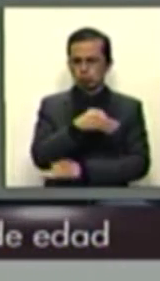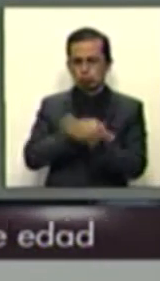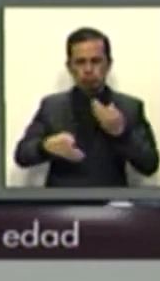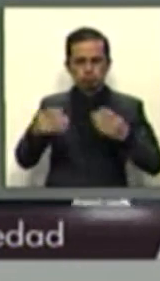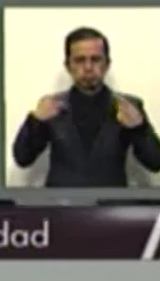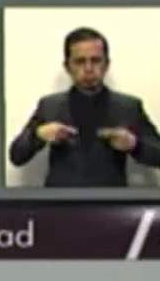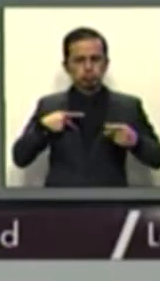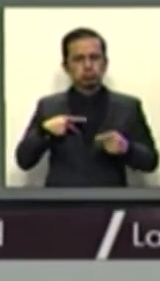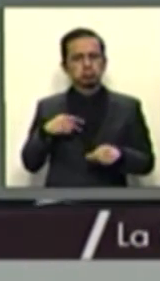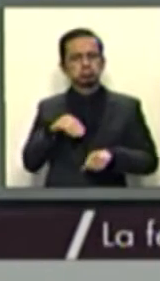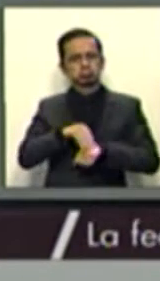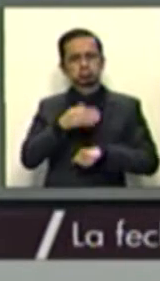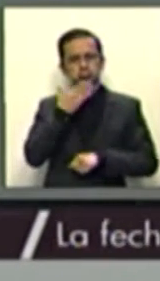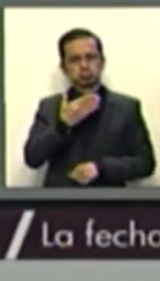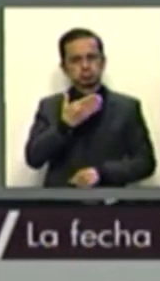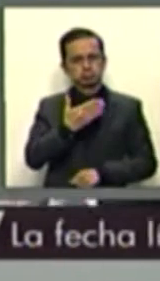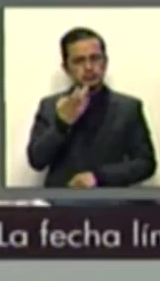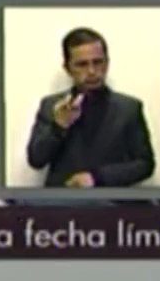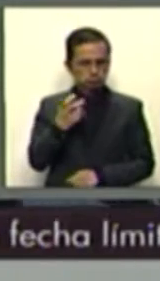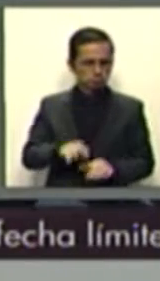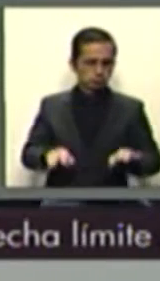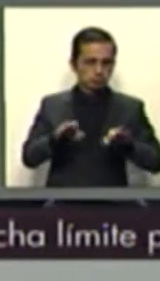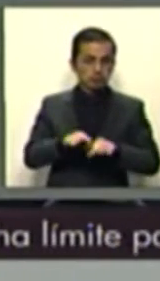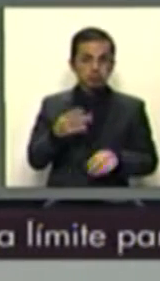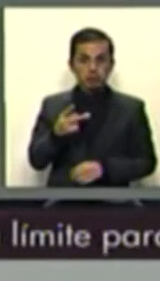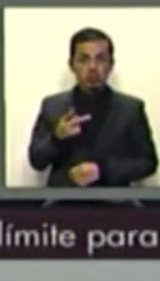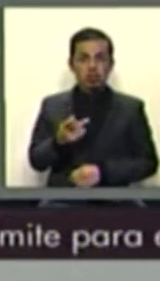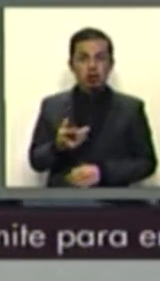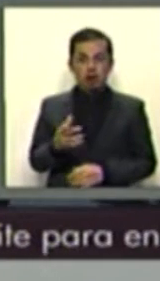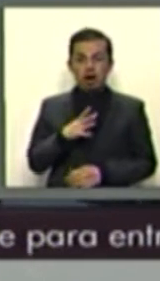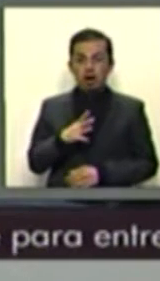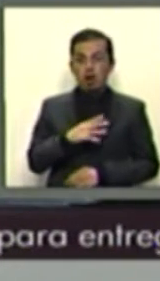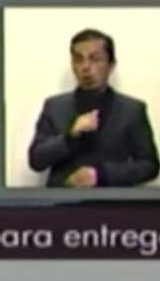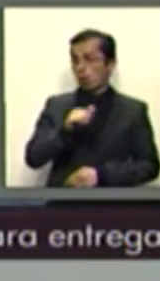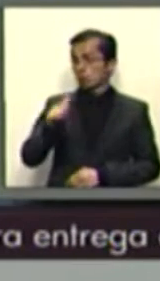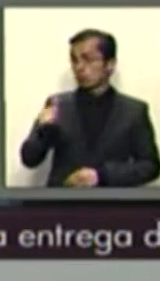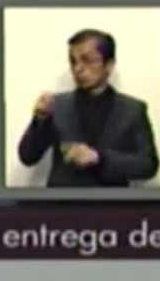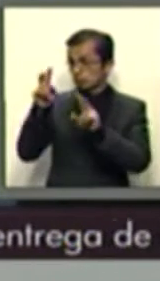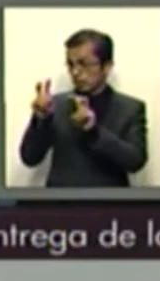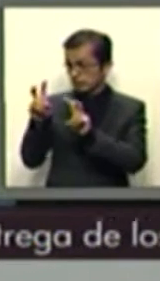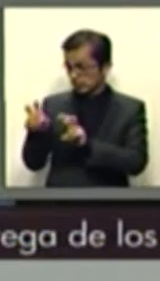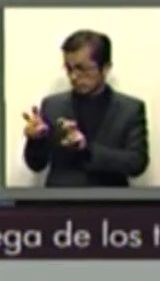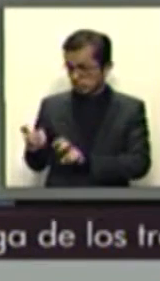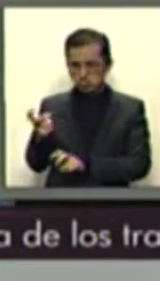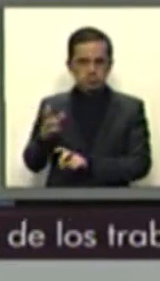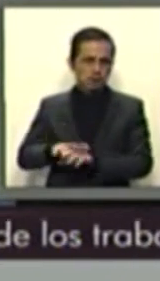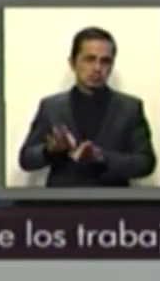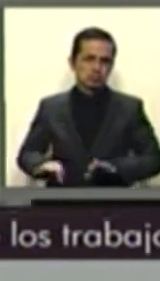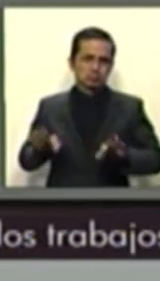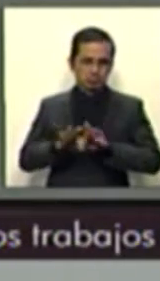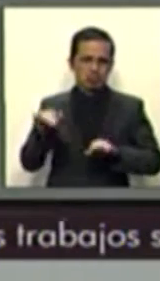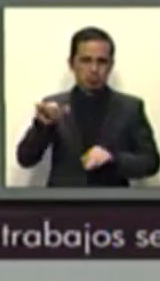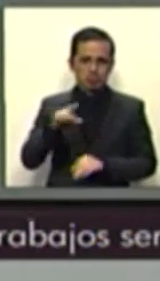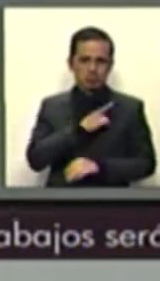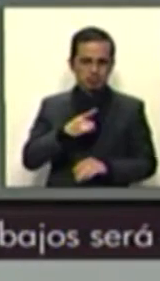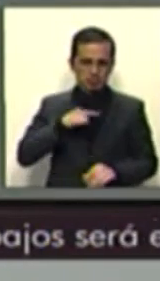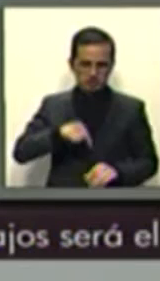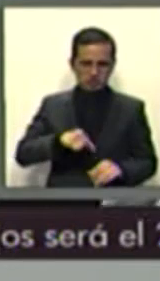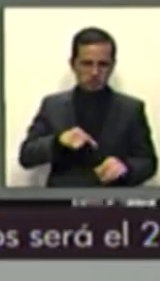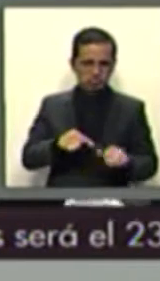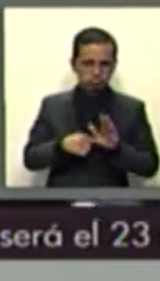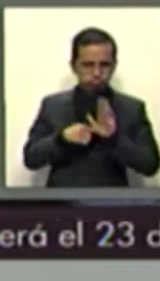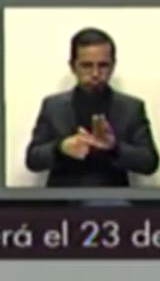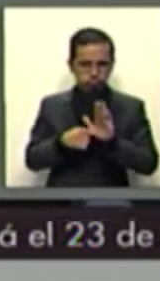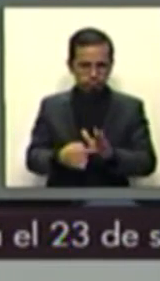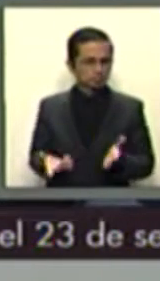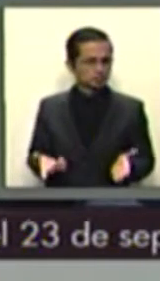Pero hay temas más importantes que el día de hoy tendrían que estarse tratando con toda Claridad tenemos un sistema